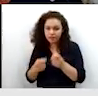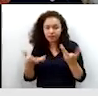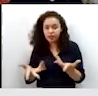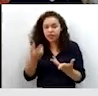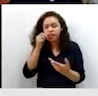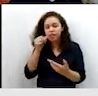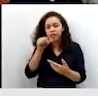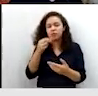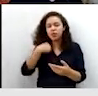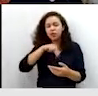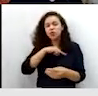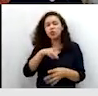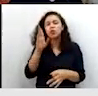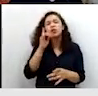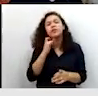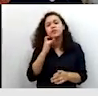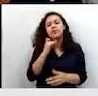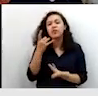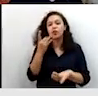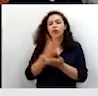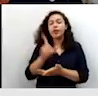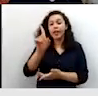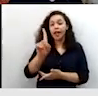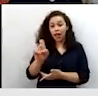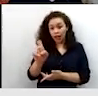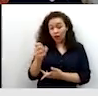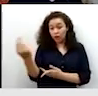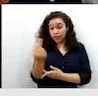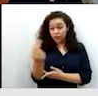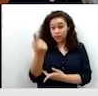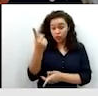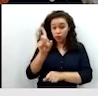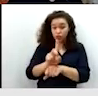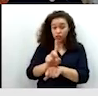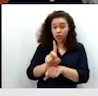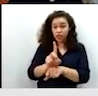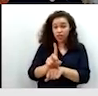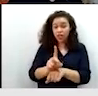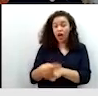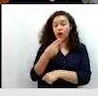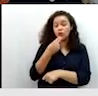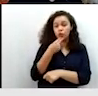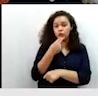de nada más desinfectar el agua necesaria que vamos a ocupar durante un día.